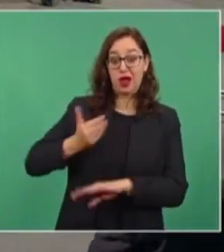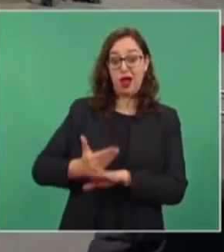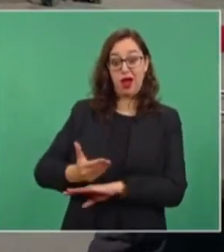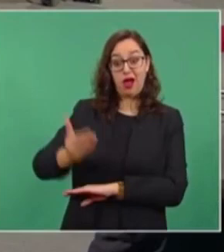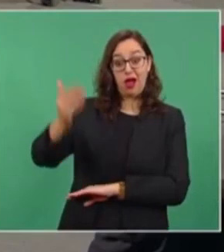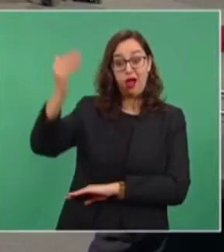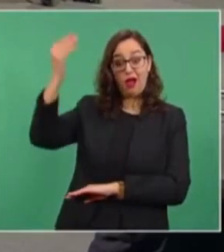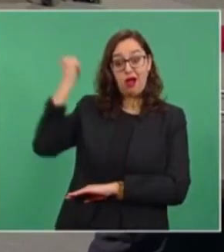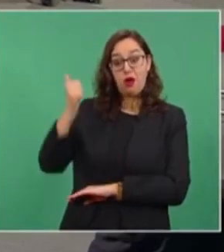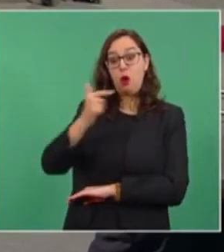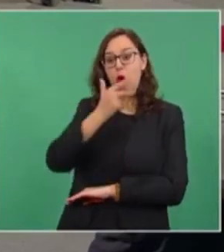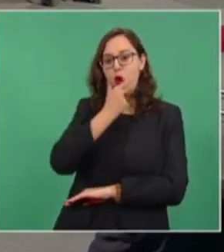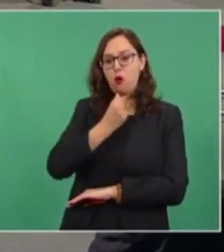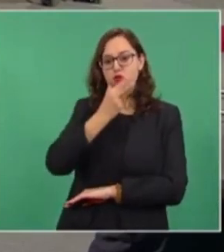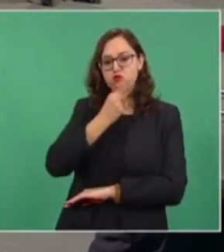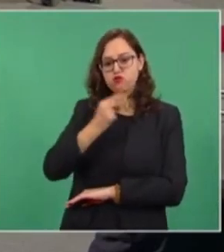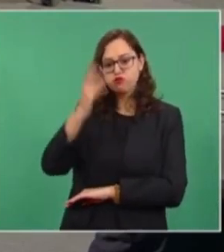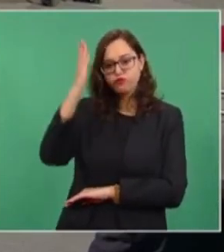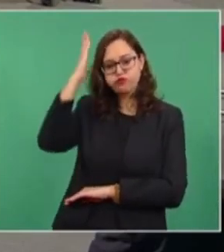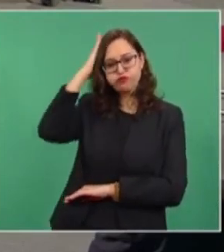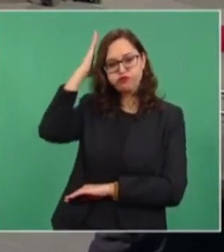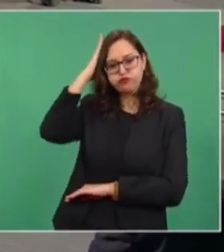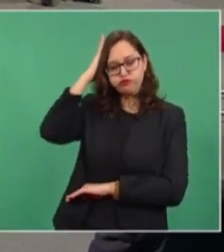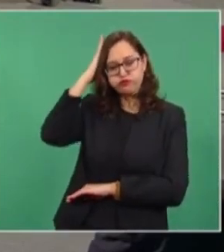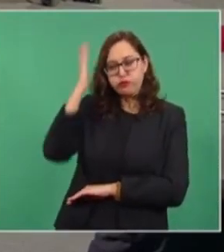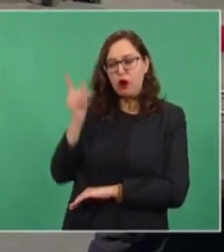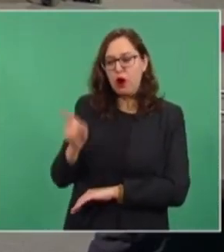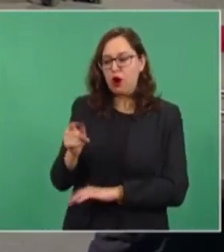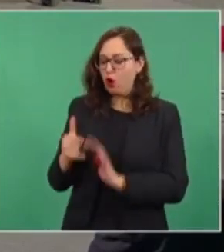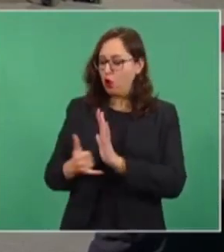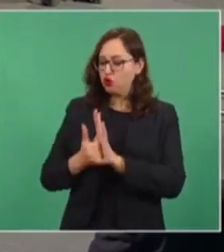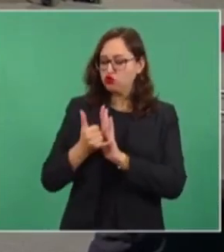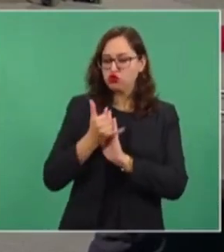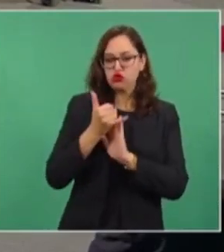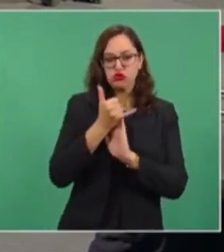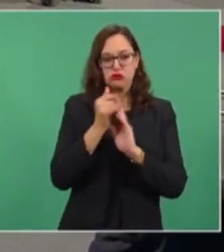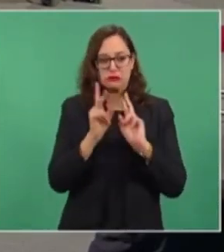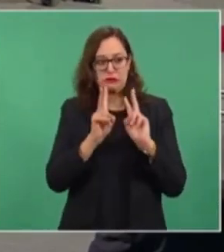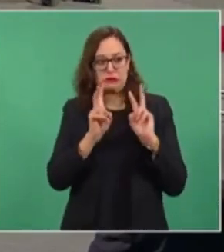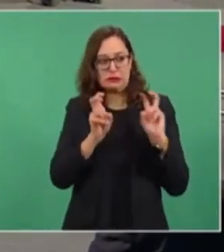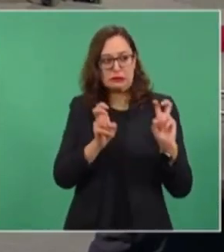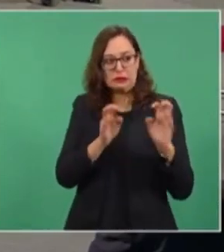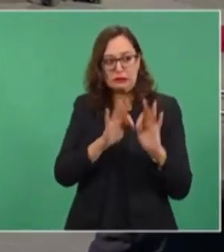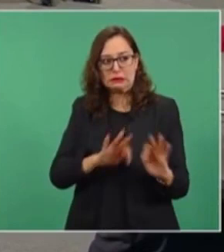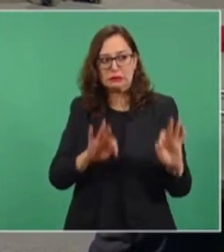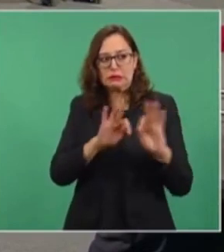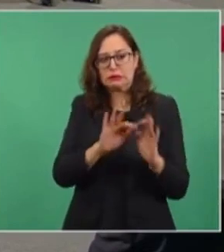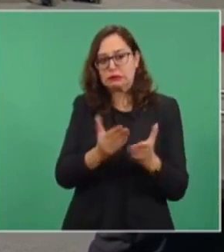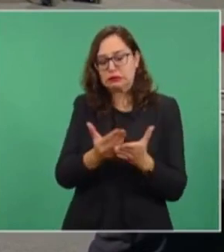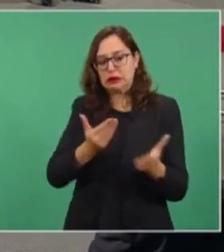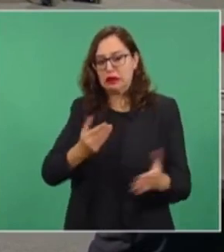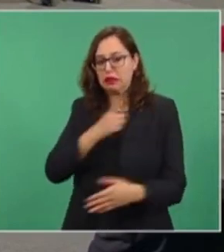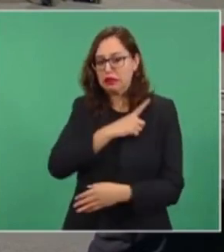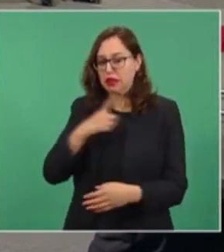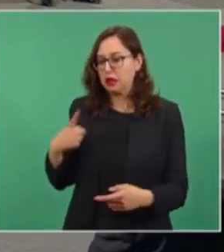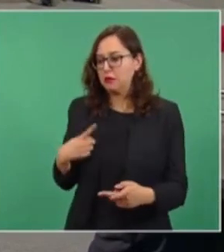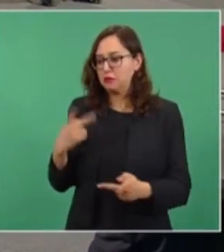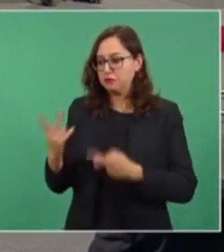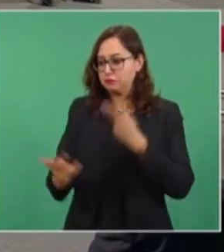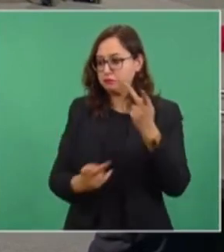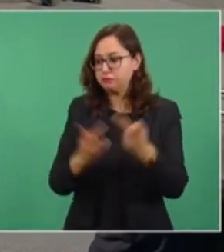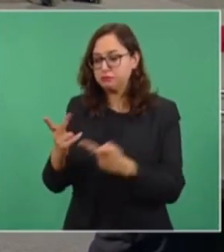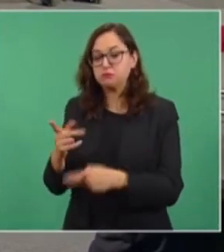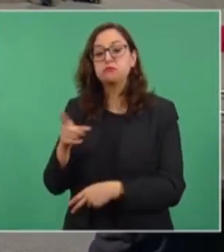obligación de consultar con el resto de la comunidad los temas más importantes. Una condición de obediencia, es